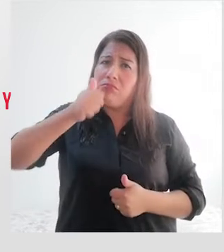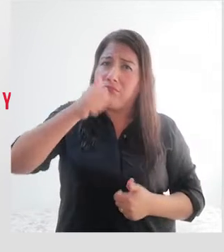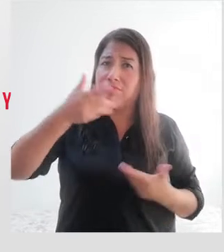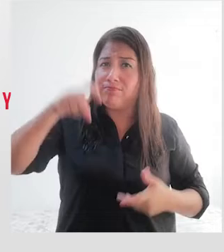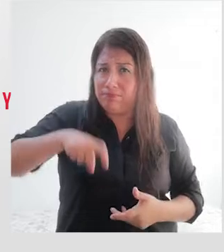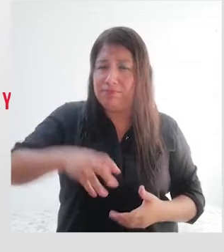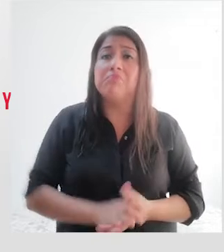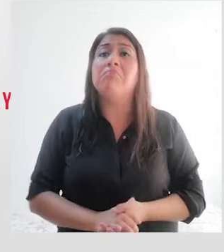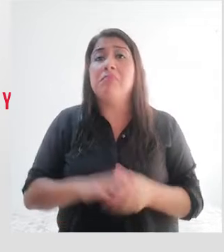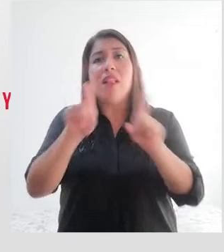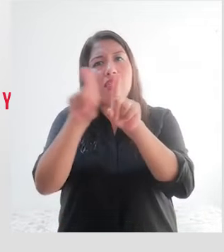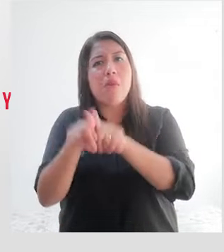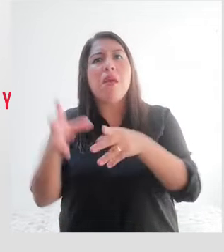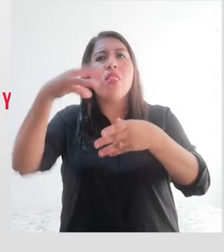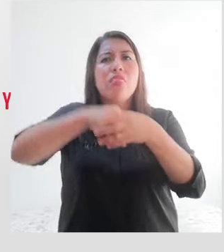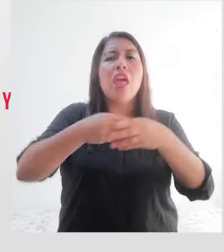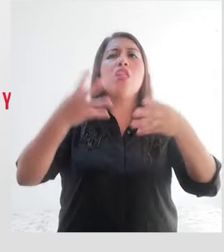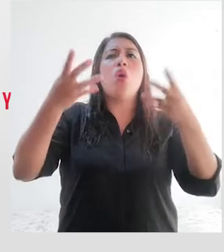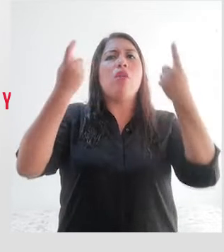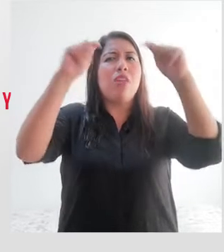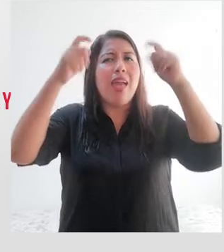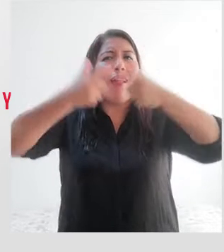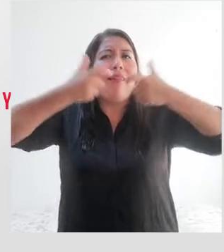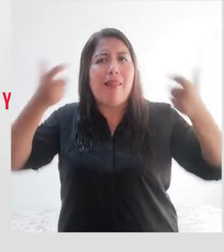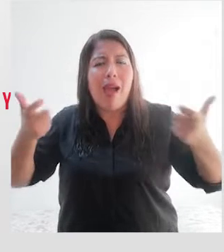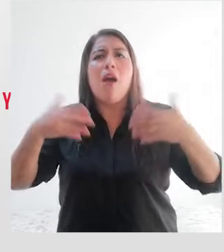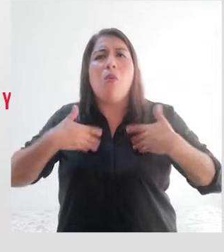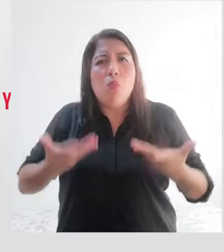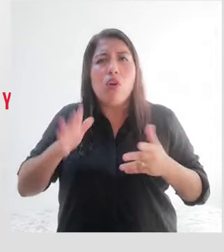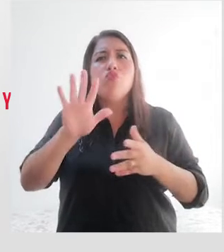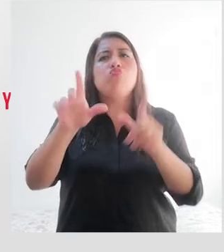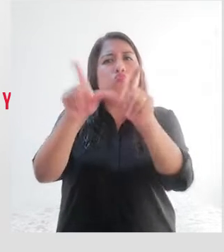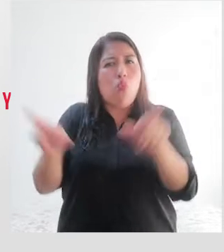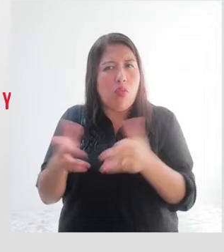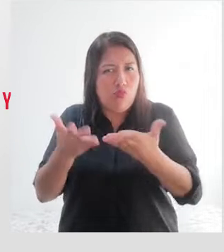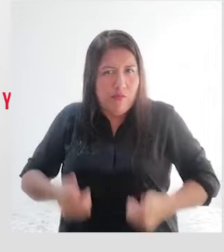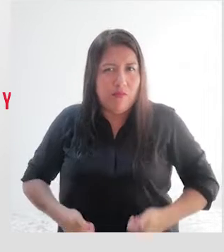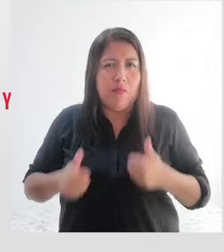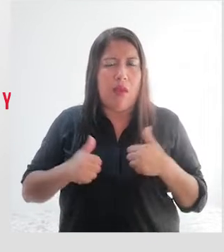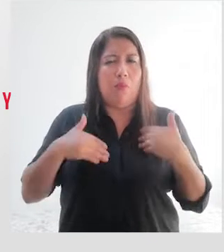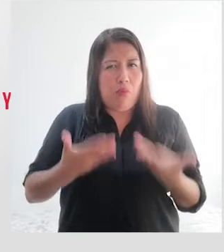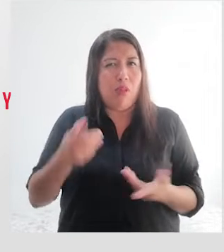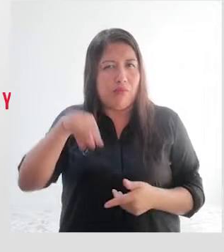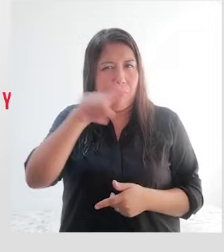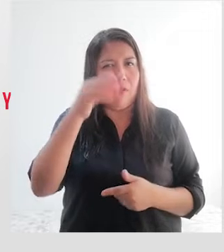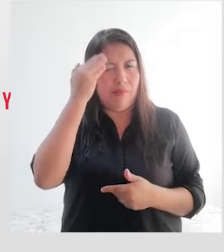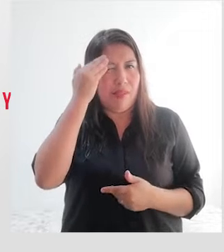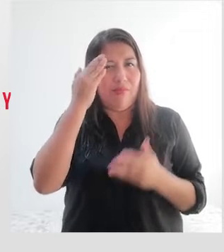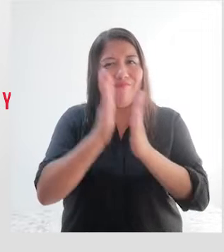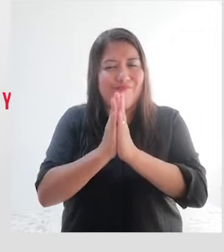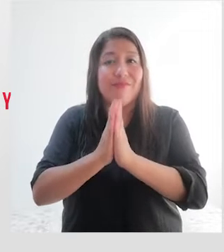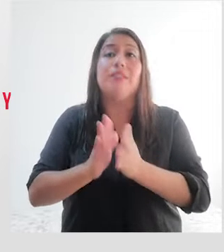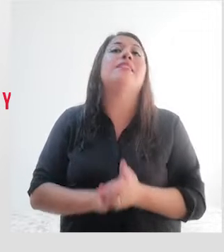a los centros comerciales de la jurisdicción. Así que hay que tener en cuenta eso, amigas y amigos. Y ahora